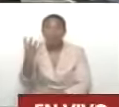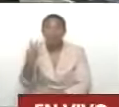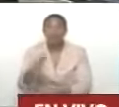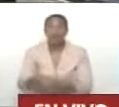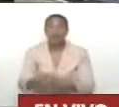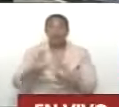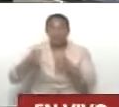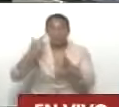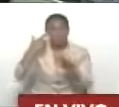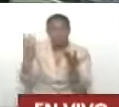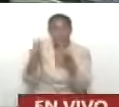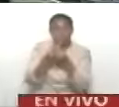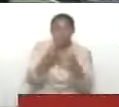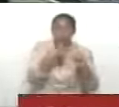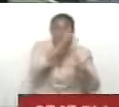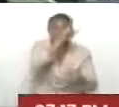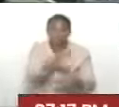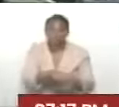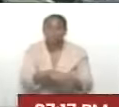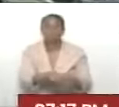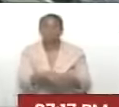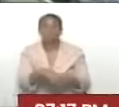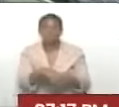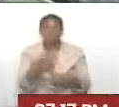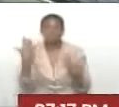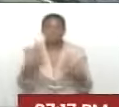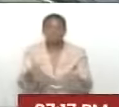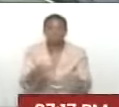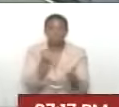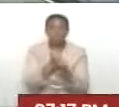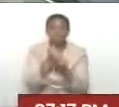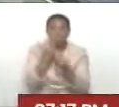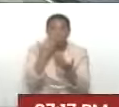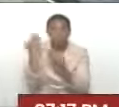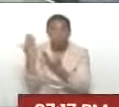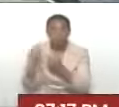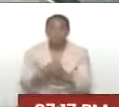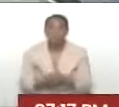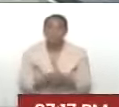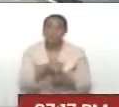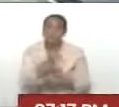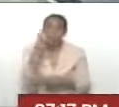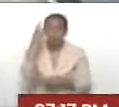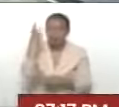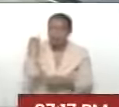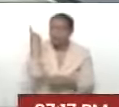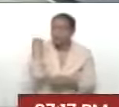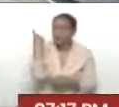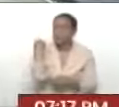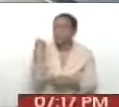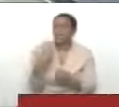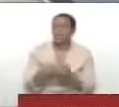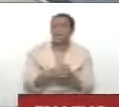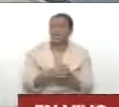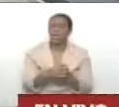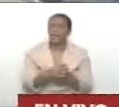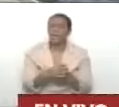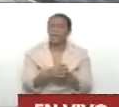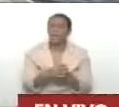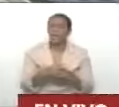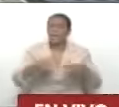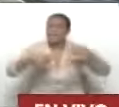Néstor Francia. 20 años. Yo estaba hablando ayer en el TikTok, ¿qué hice?